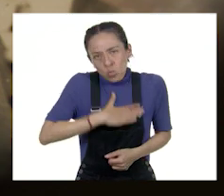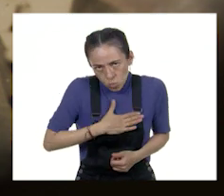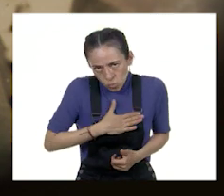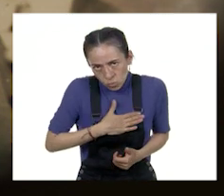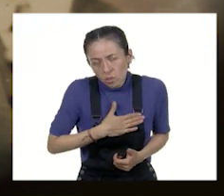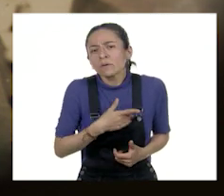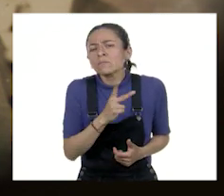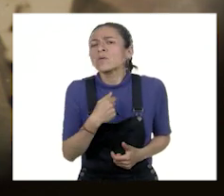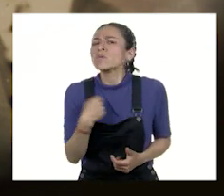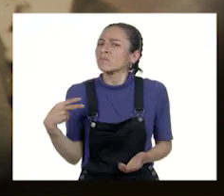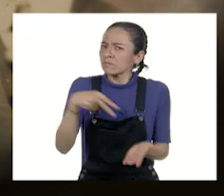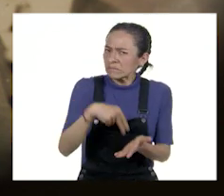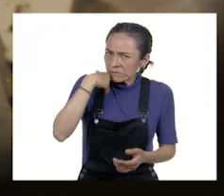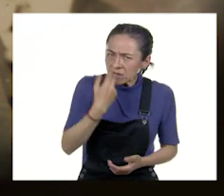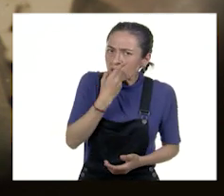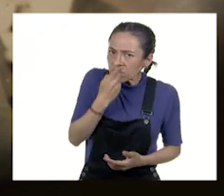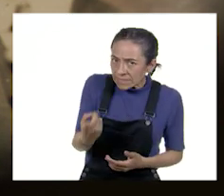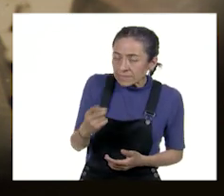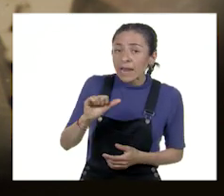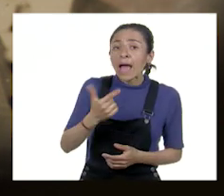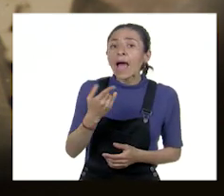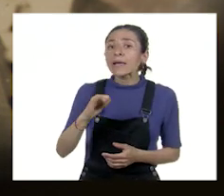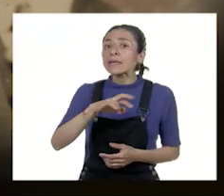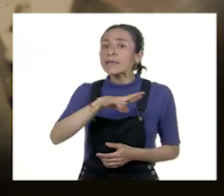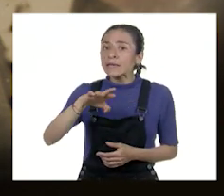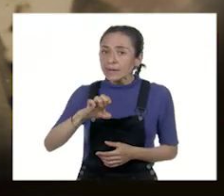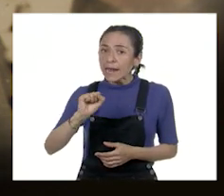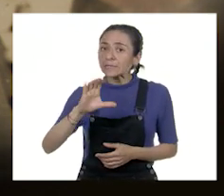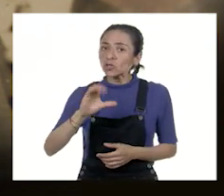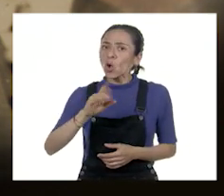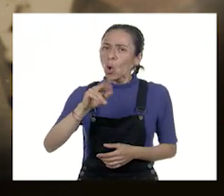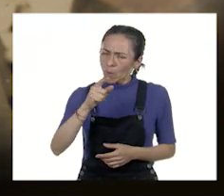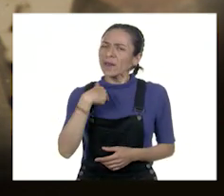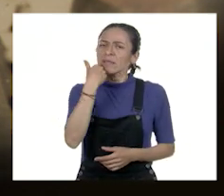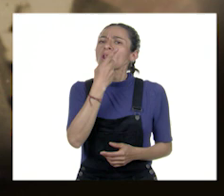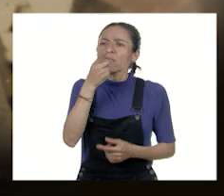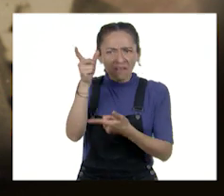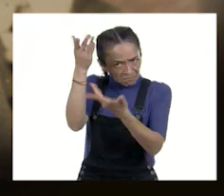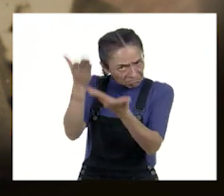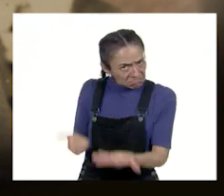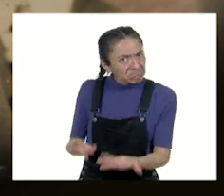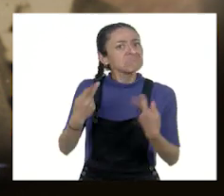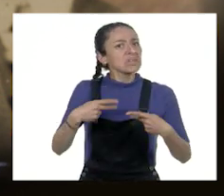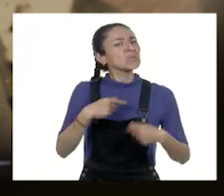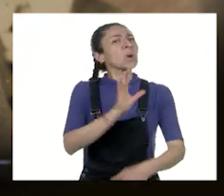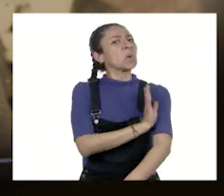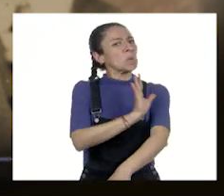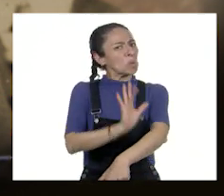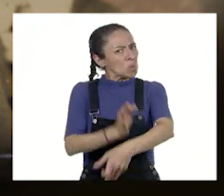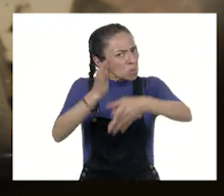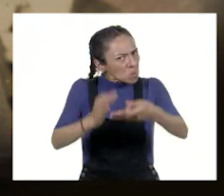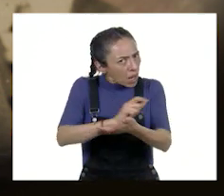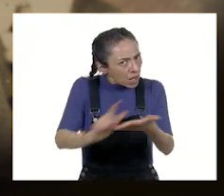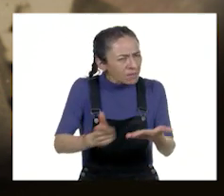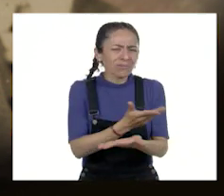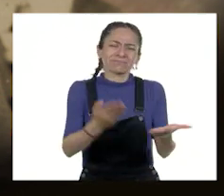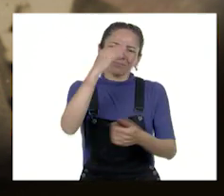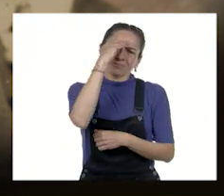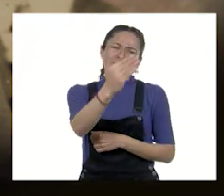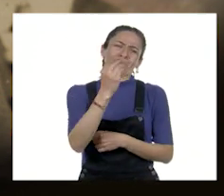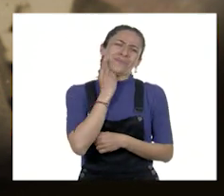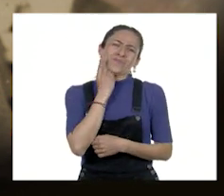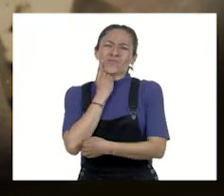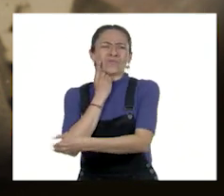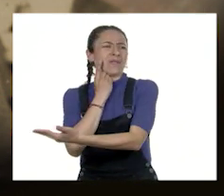también que el señor Aguirre Escobar es un hombre honrado. Señores diputados, ¿debemos terminar ya esa lucha